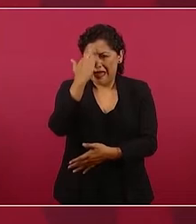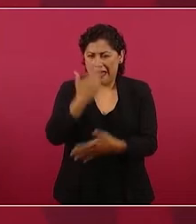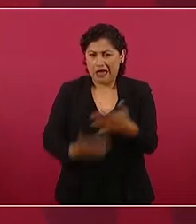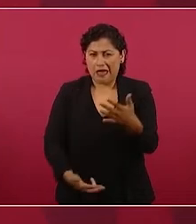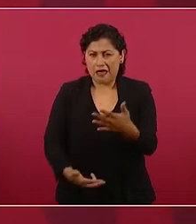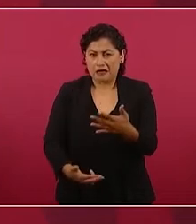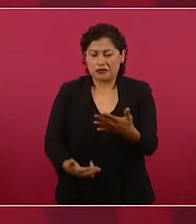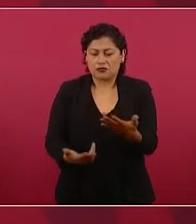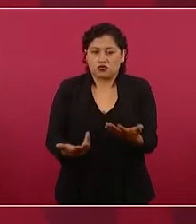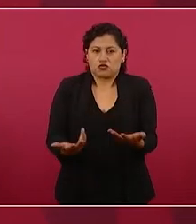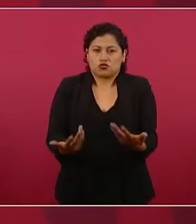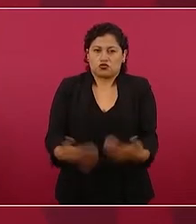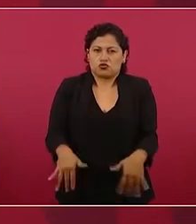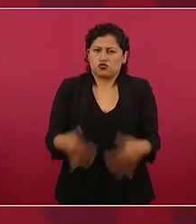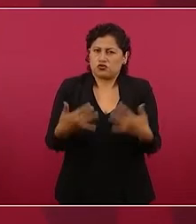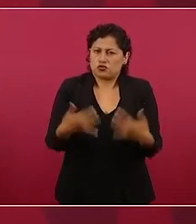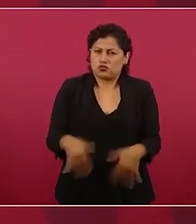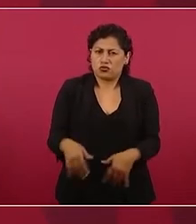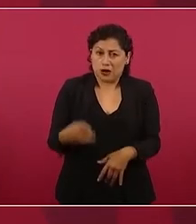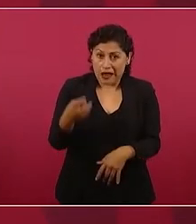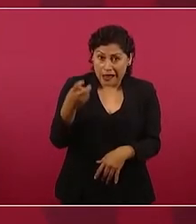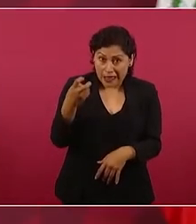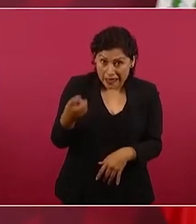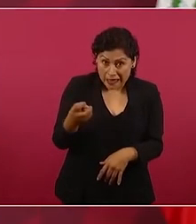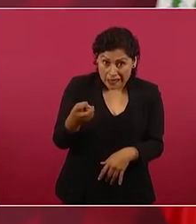Esto es una vergüenza